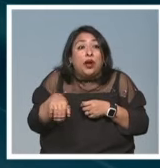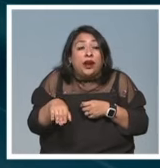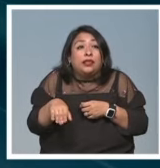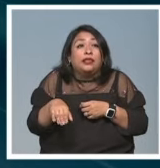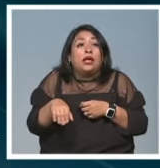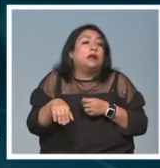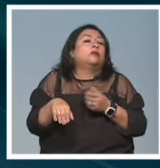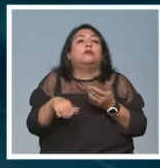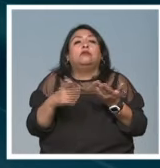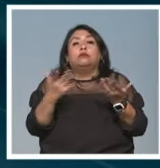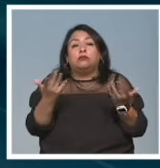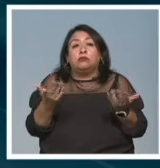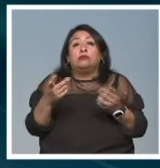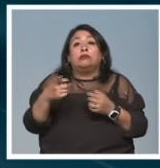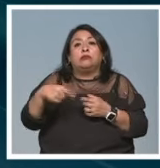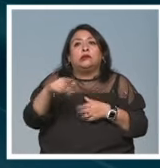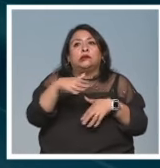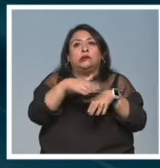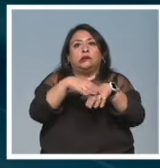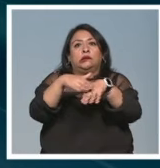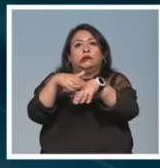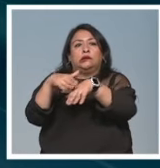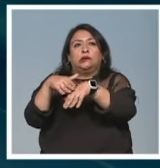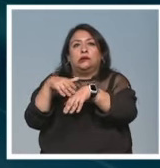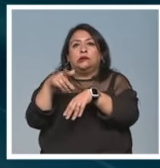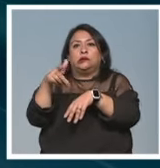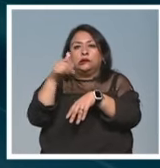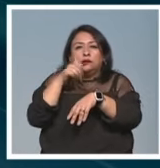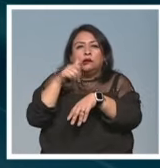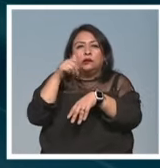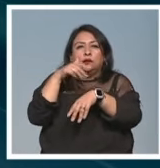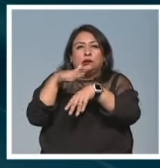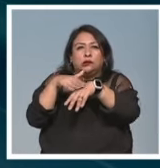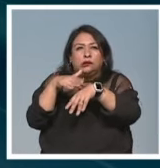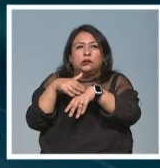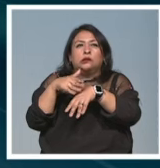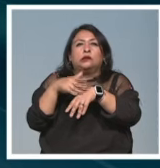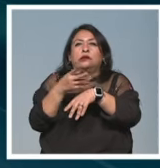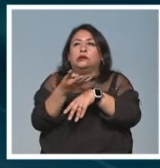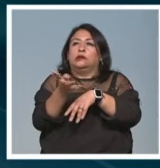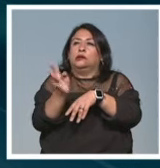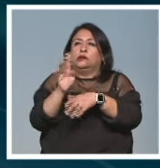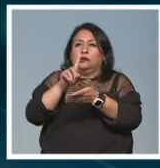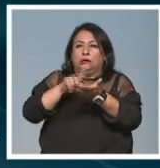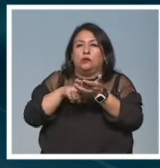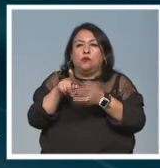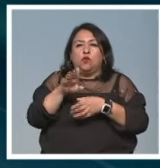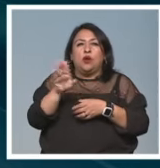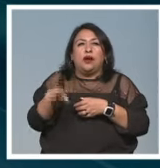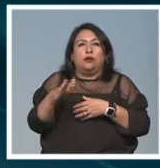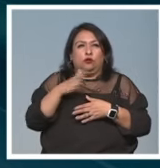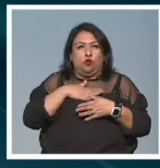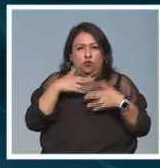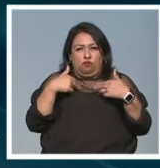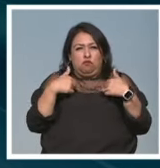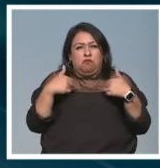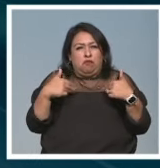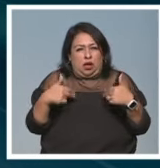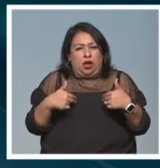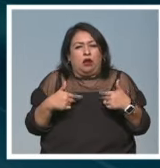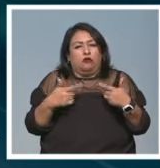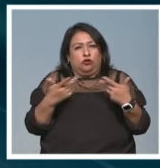es quien llama a este ser todo el tiempo, le rodea. Y creo que como seres humanos